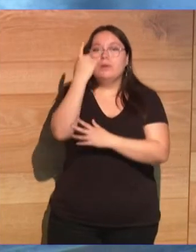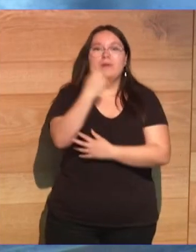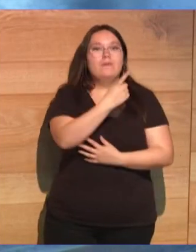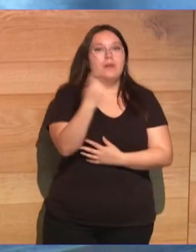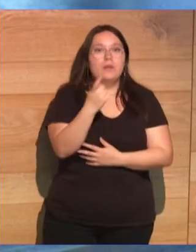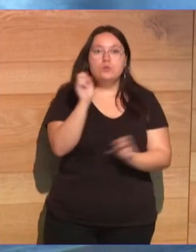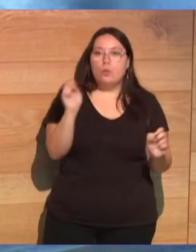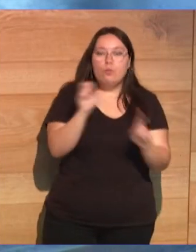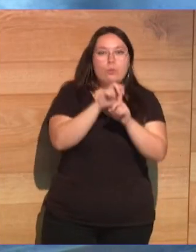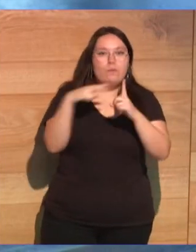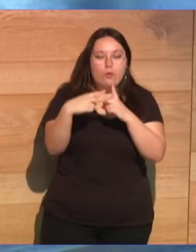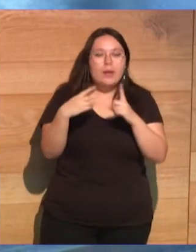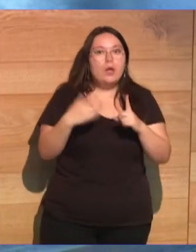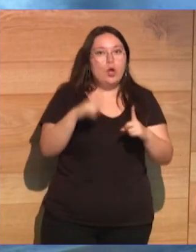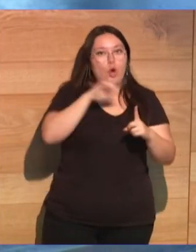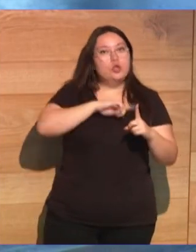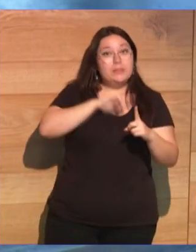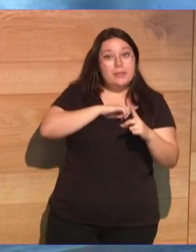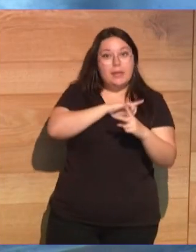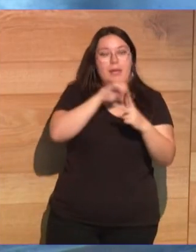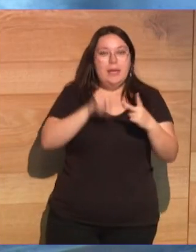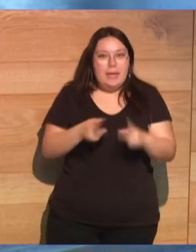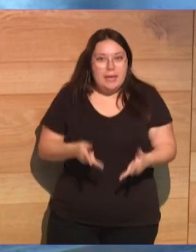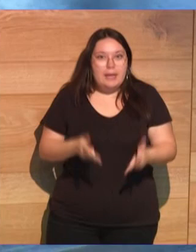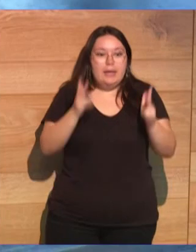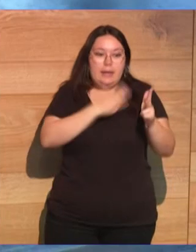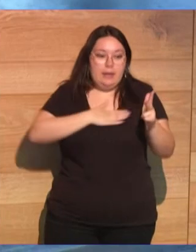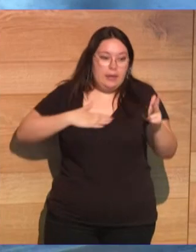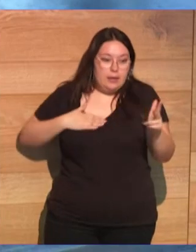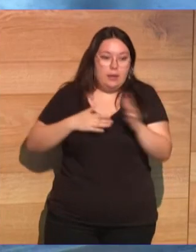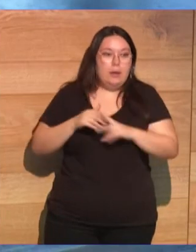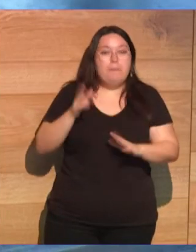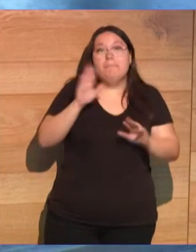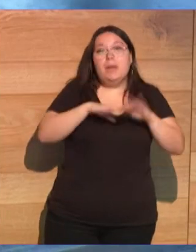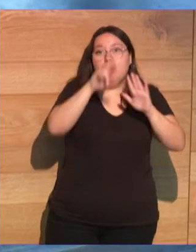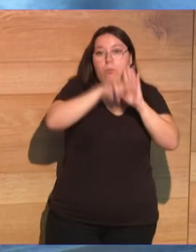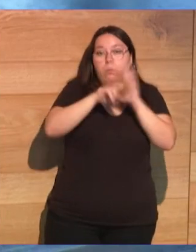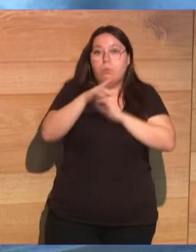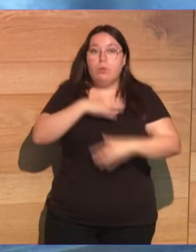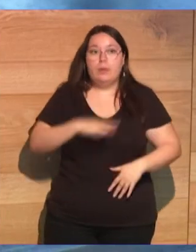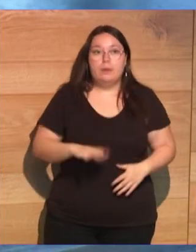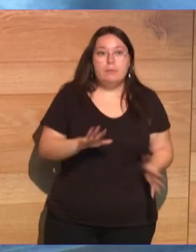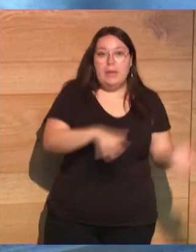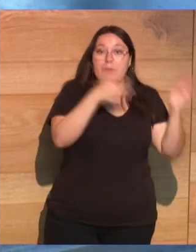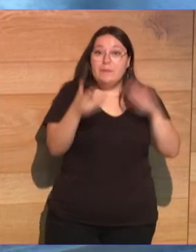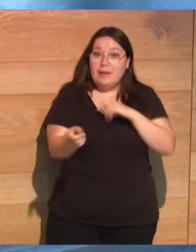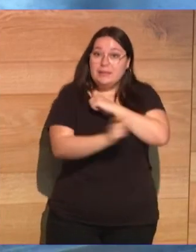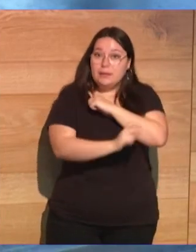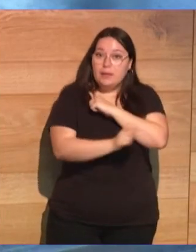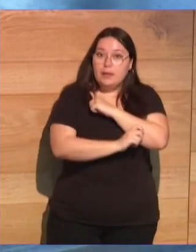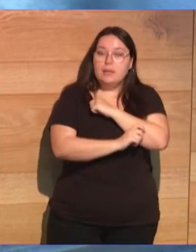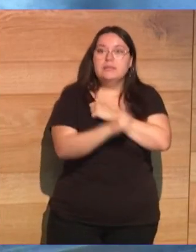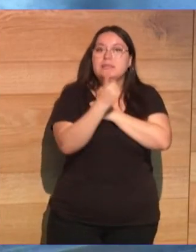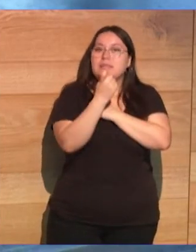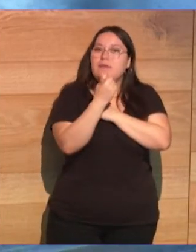requiere un enfoque consciente y deliberado en su desarrollo, implementación y regulación. Implementar estas estrategias